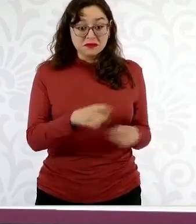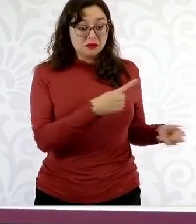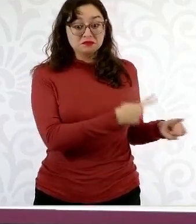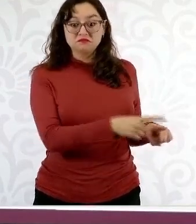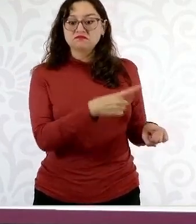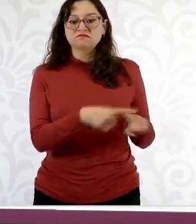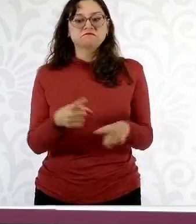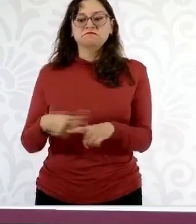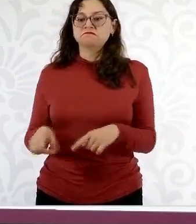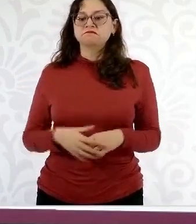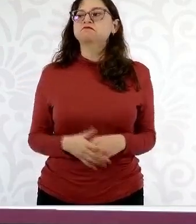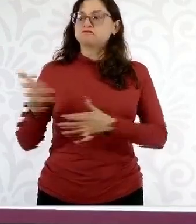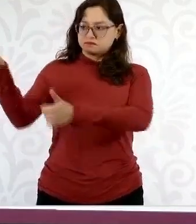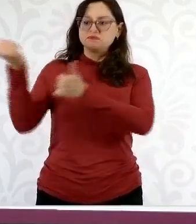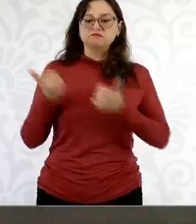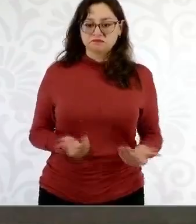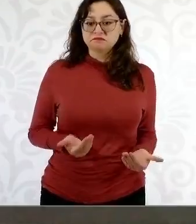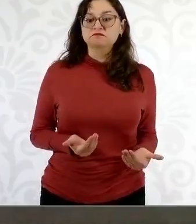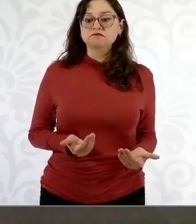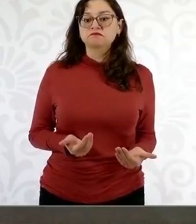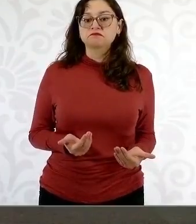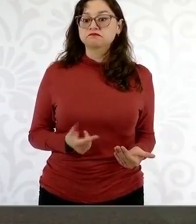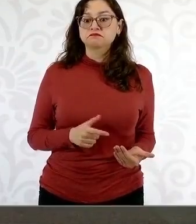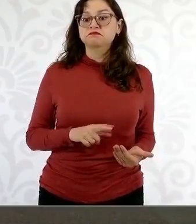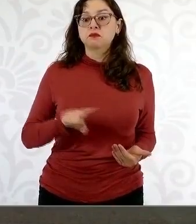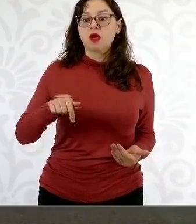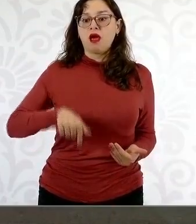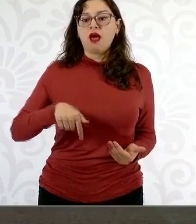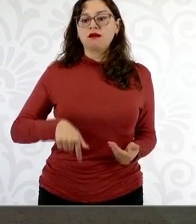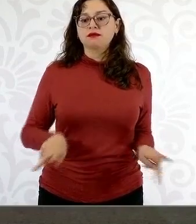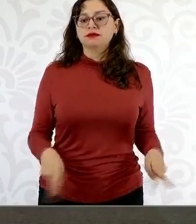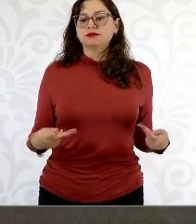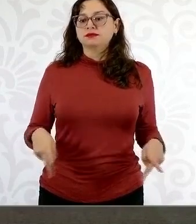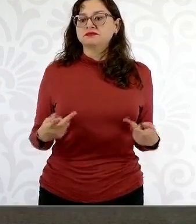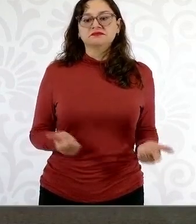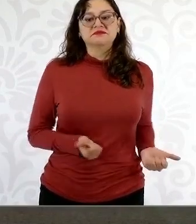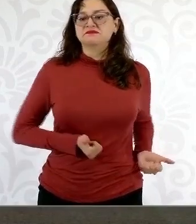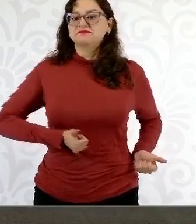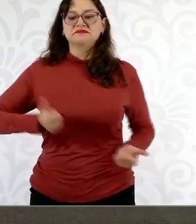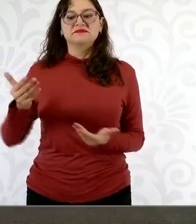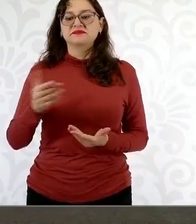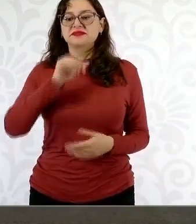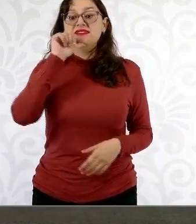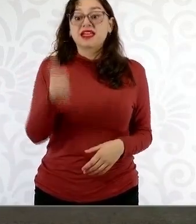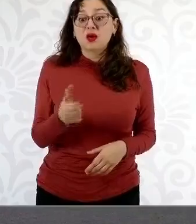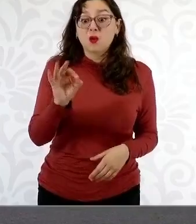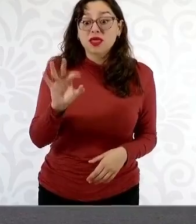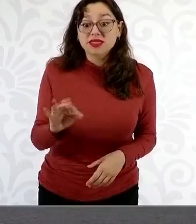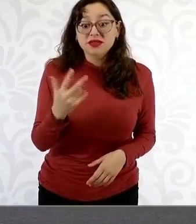no cumplieron con el retorno o la exportación, se quedaron en el mercado nacional,